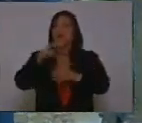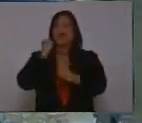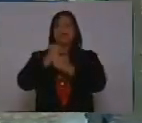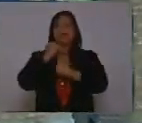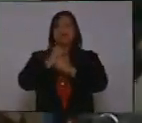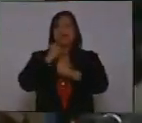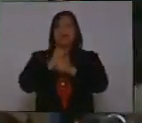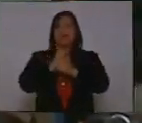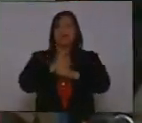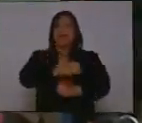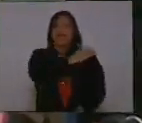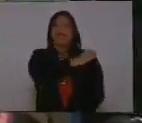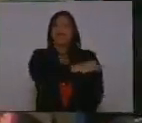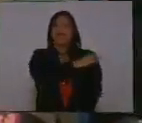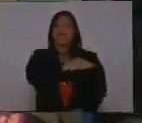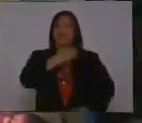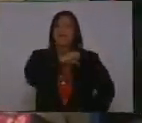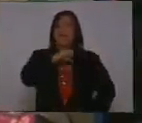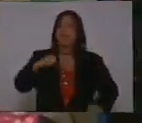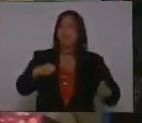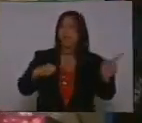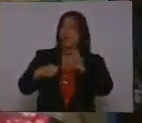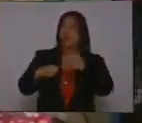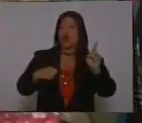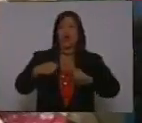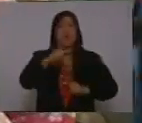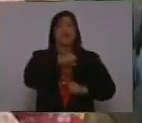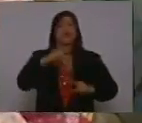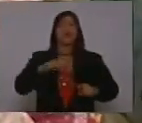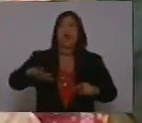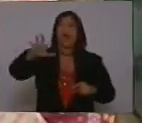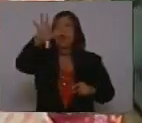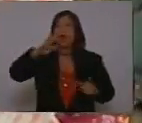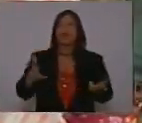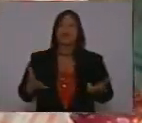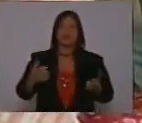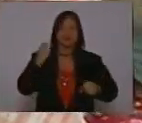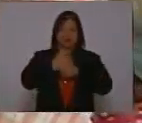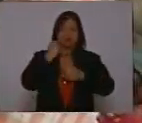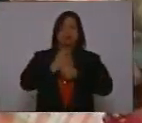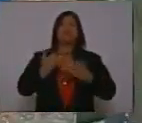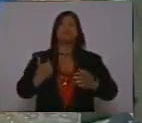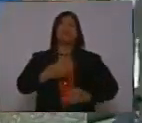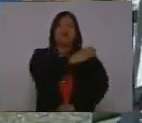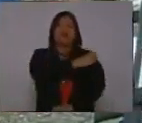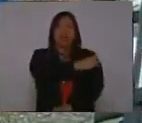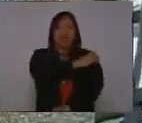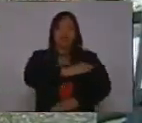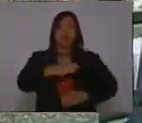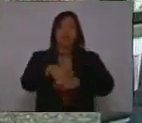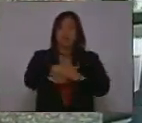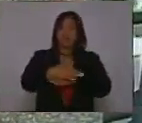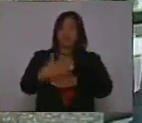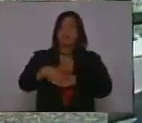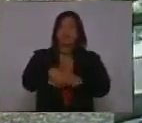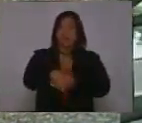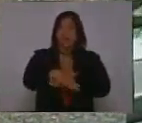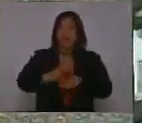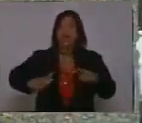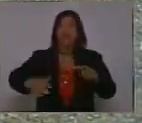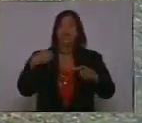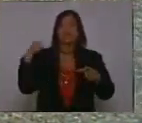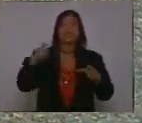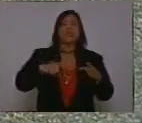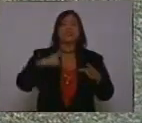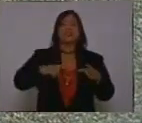una clínica privada. Yo voy a trabajar en la zona rural, en las personas, cuidar de las personas que más